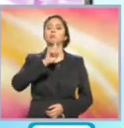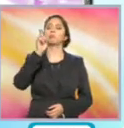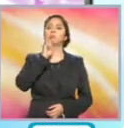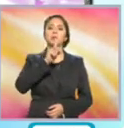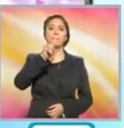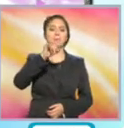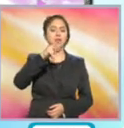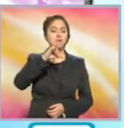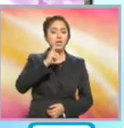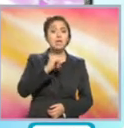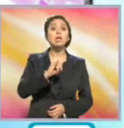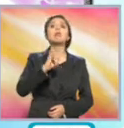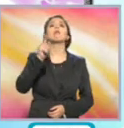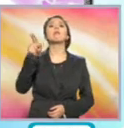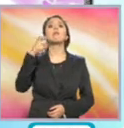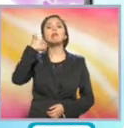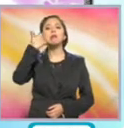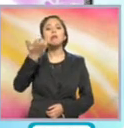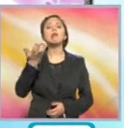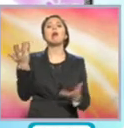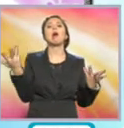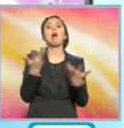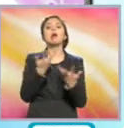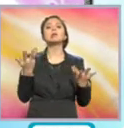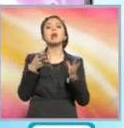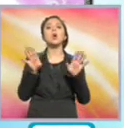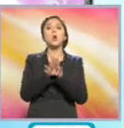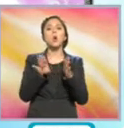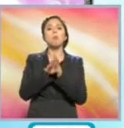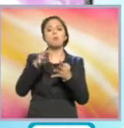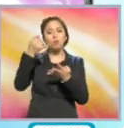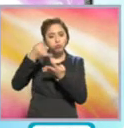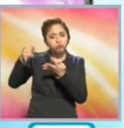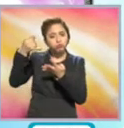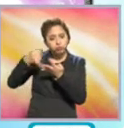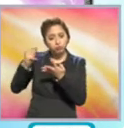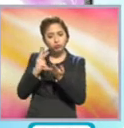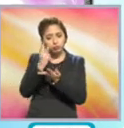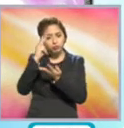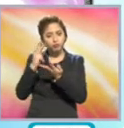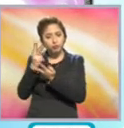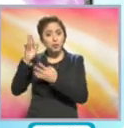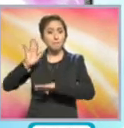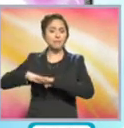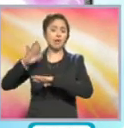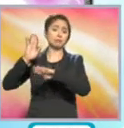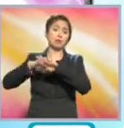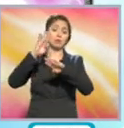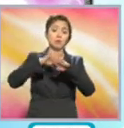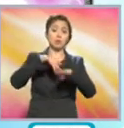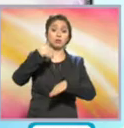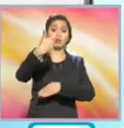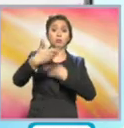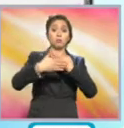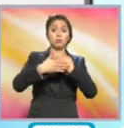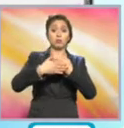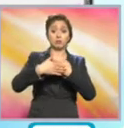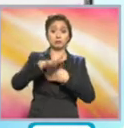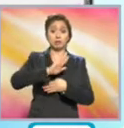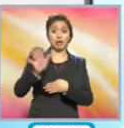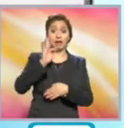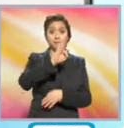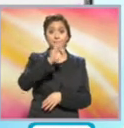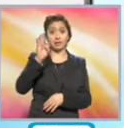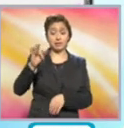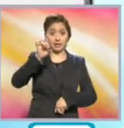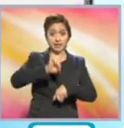de tener un cultivo de bastantes para poder tener, porque viene el Día de las Madres, viene